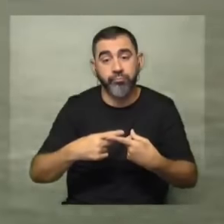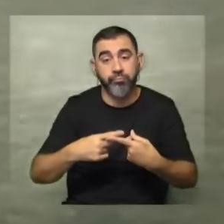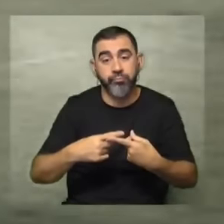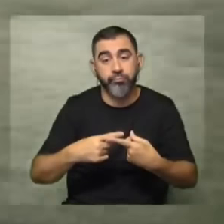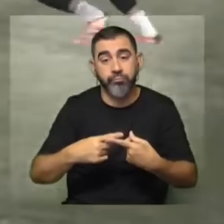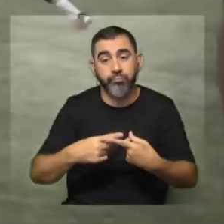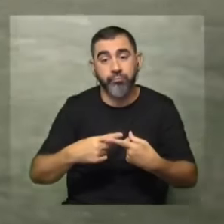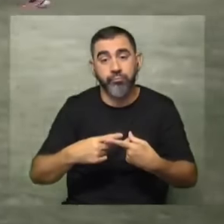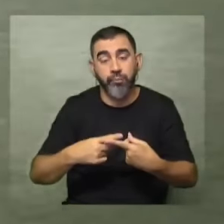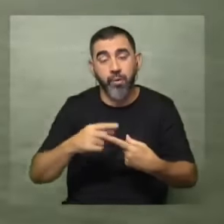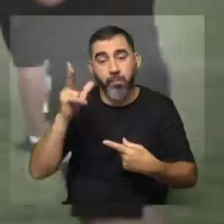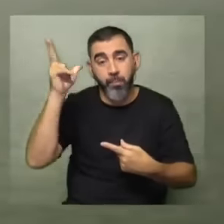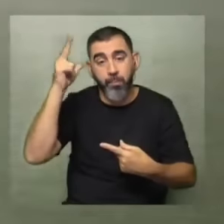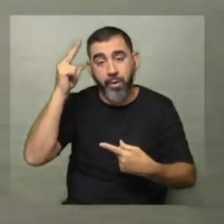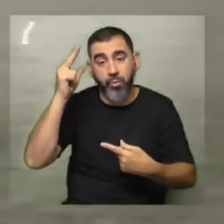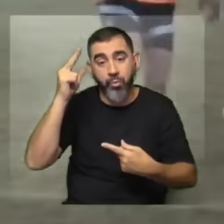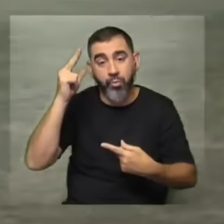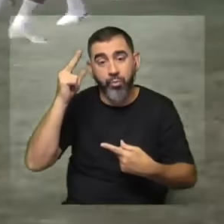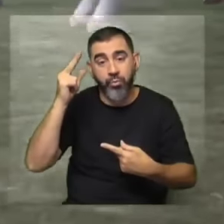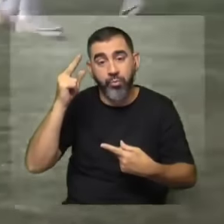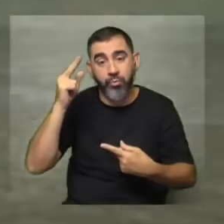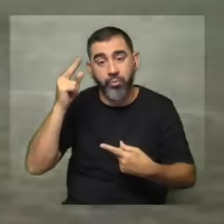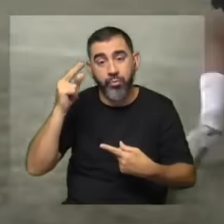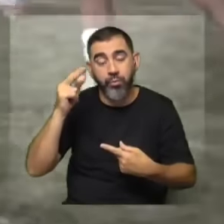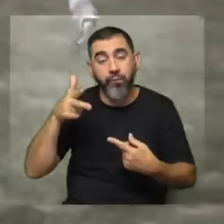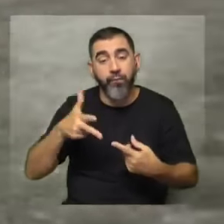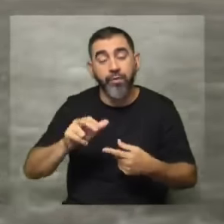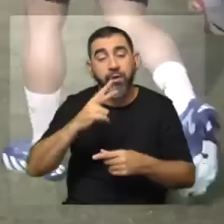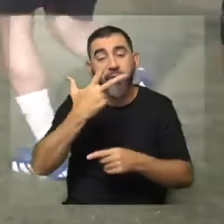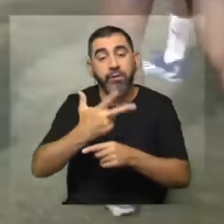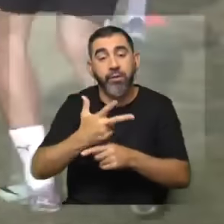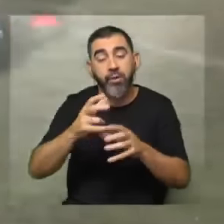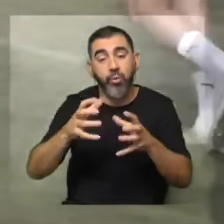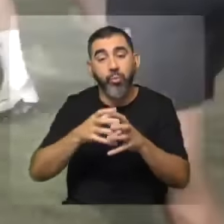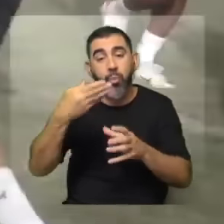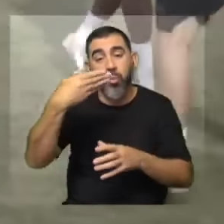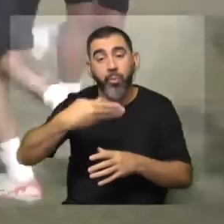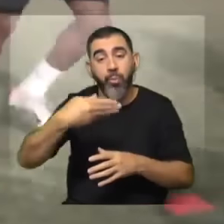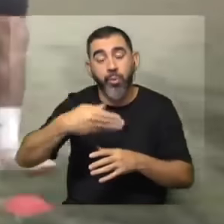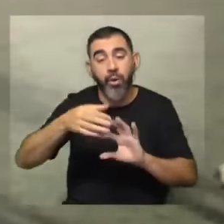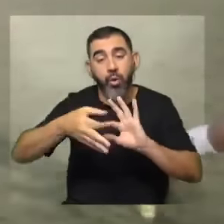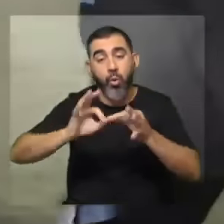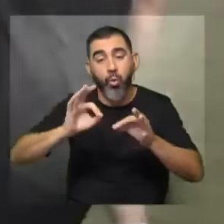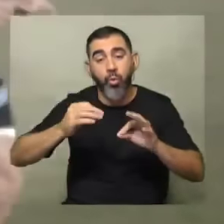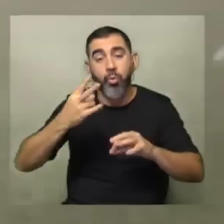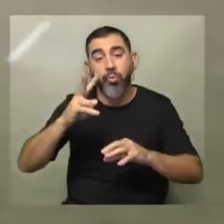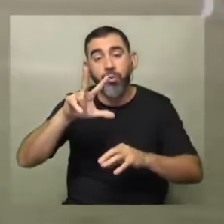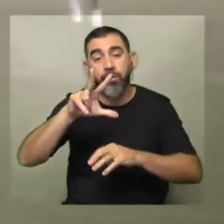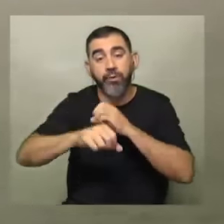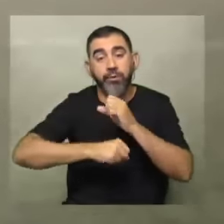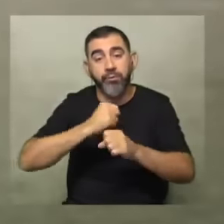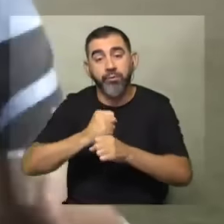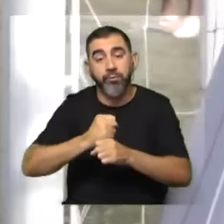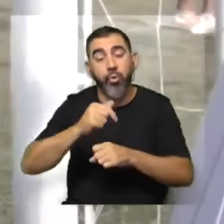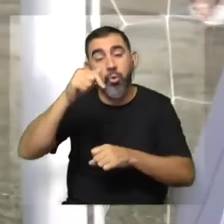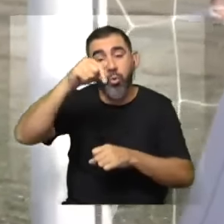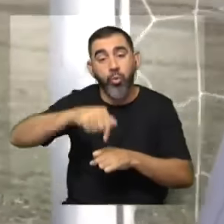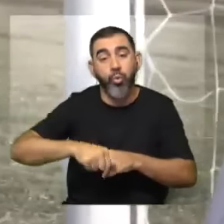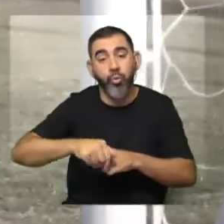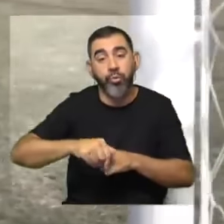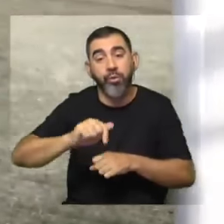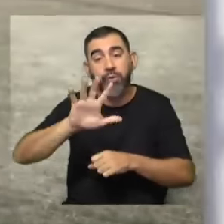eh Perú Esto será eh Por la fecha tres del grupo B del torneo preolímpico sub23 Esto será como decíamos hoy